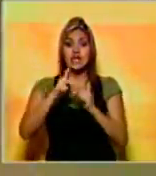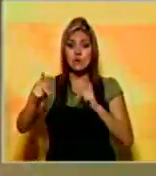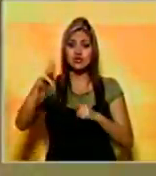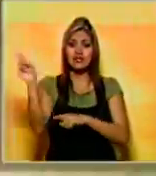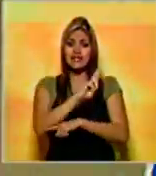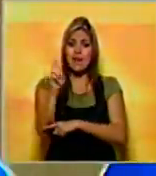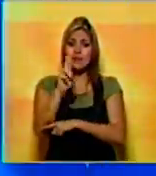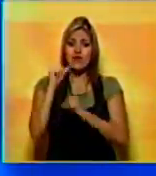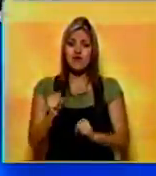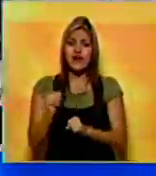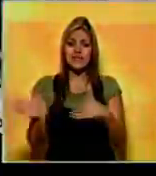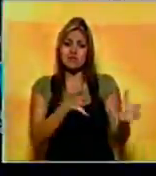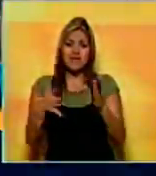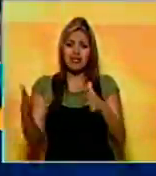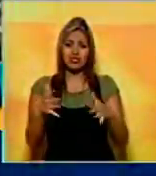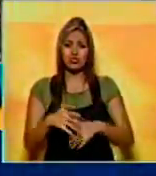hora.